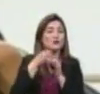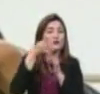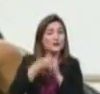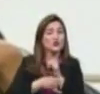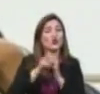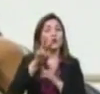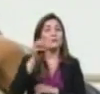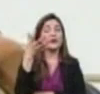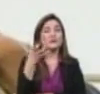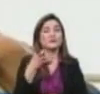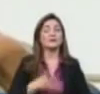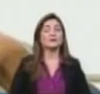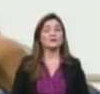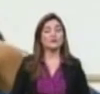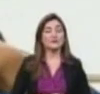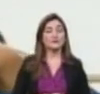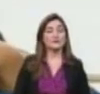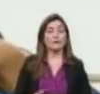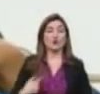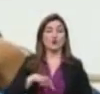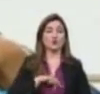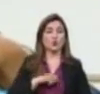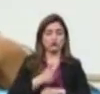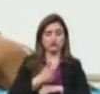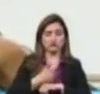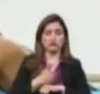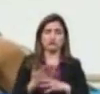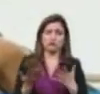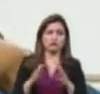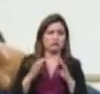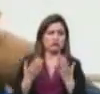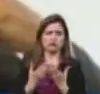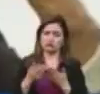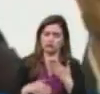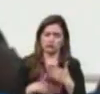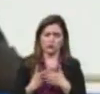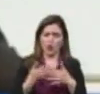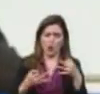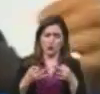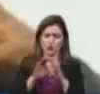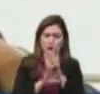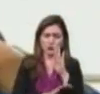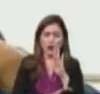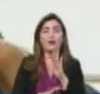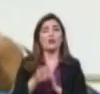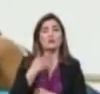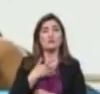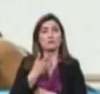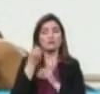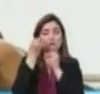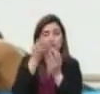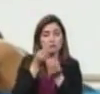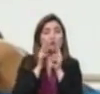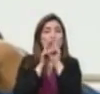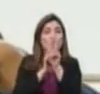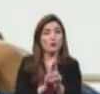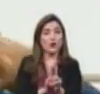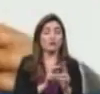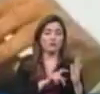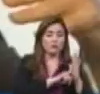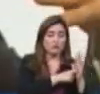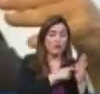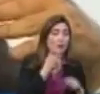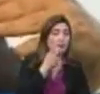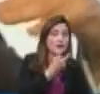2015. En su momento, el Pleno de la Corte Constitucional se pronunciará tanto sobre el tema planteado por el señor